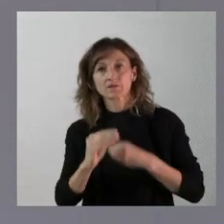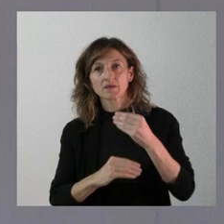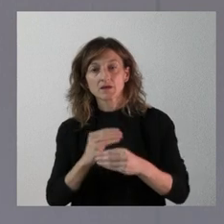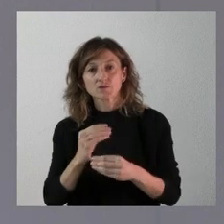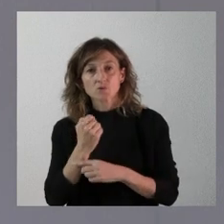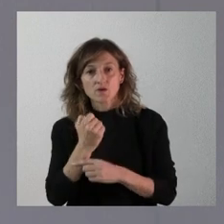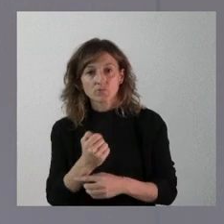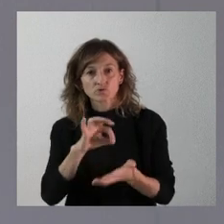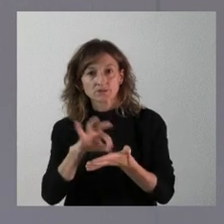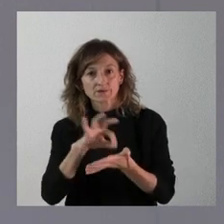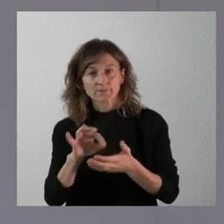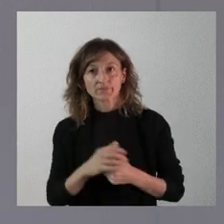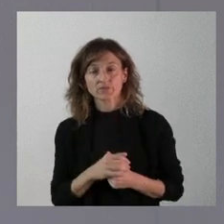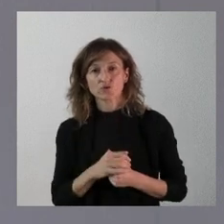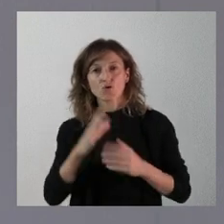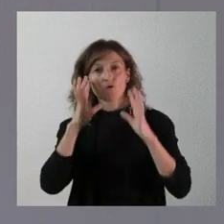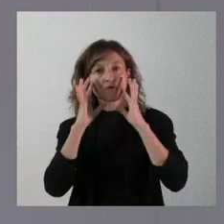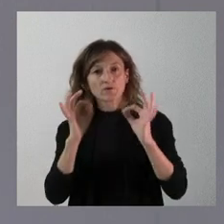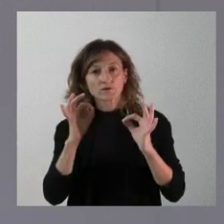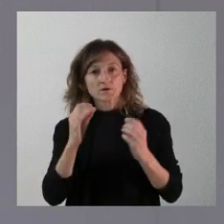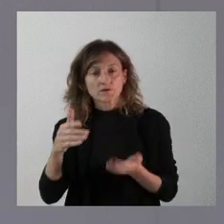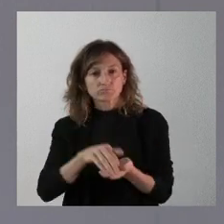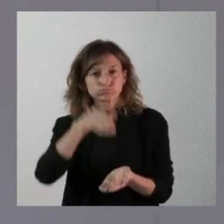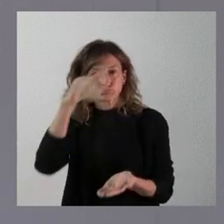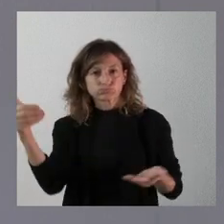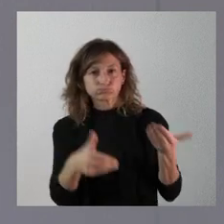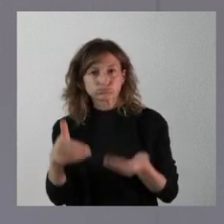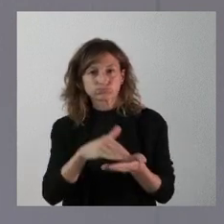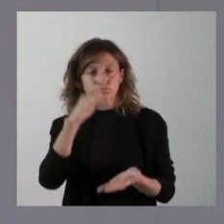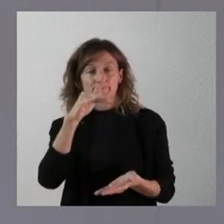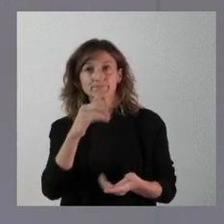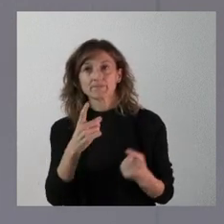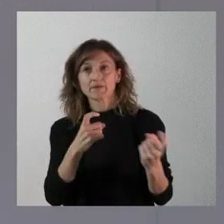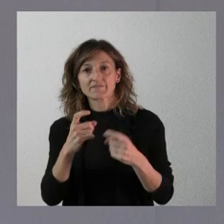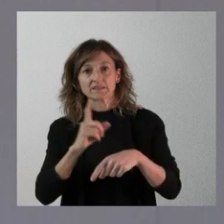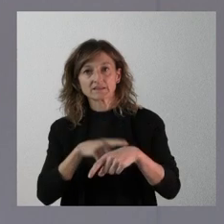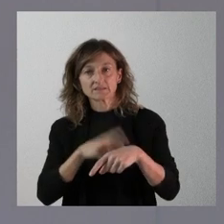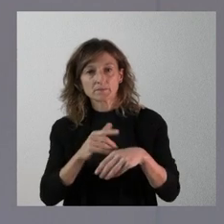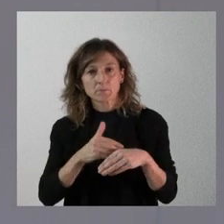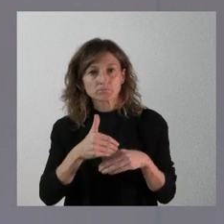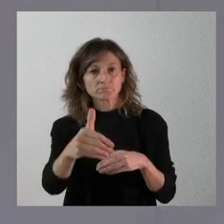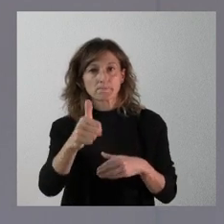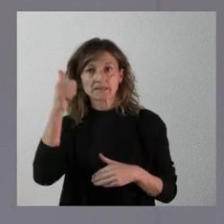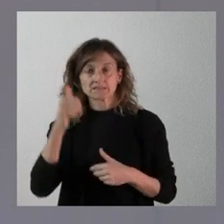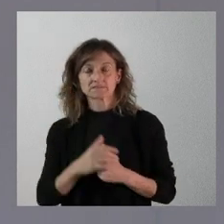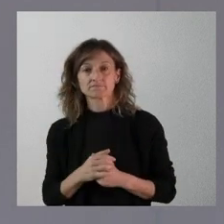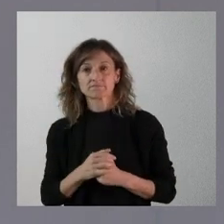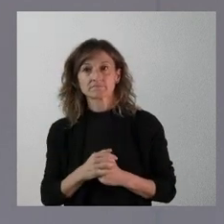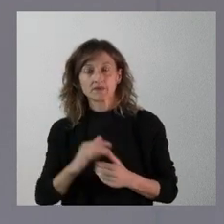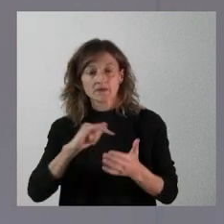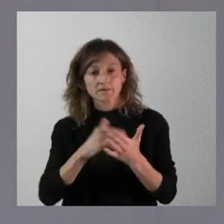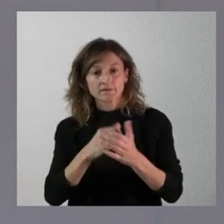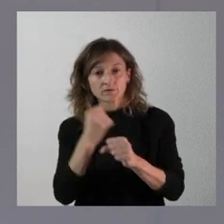reforzar los servicios somos conscientes de que son tales la solicitudes de que requeriríamos un poco más de espacio temporal para que los técnicos